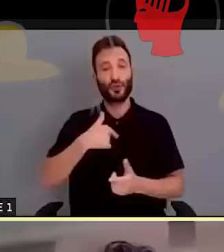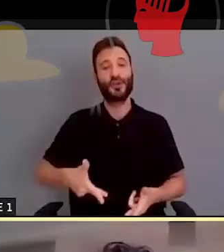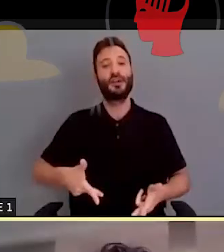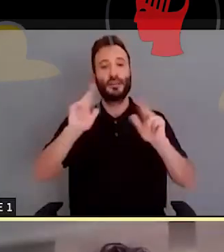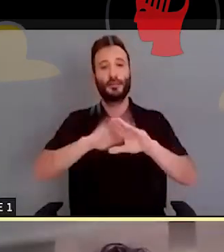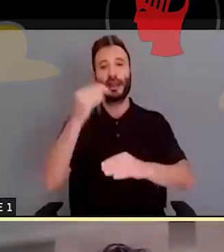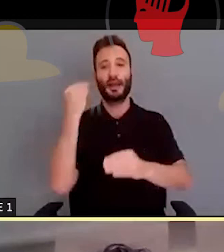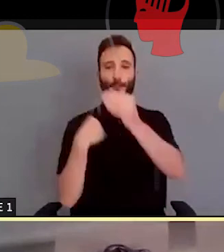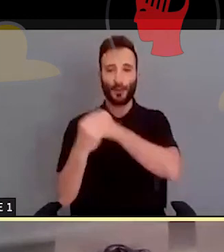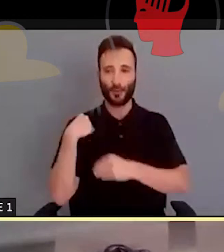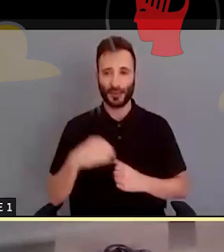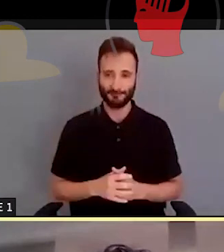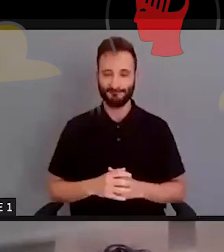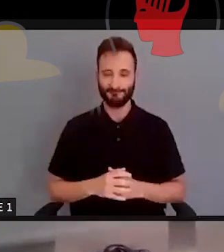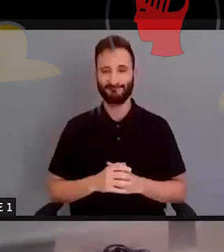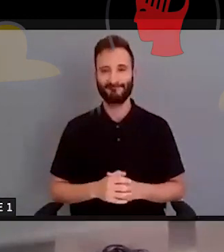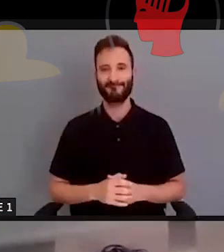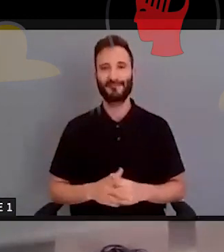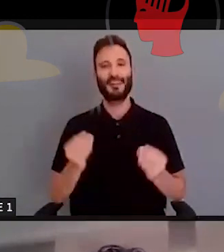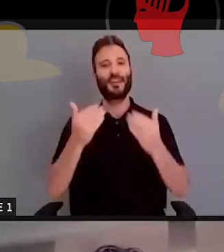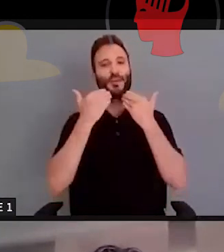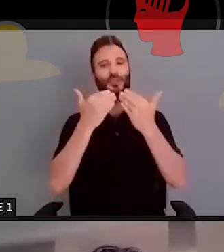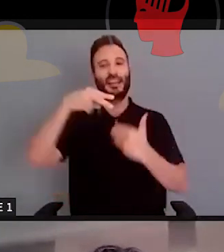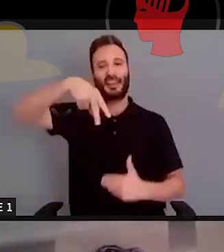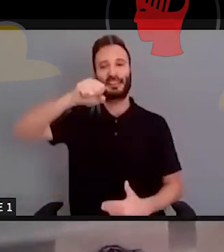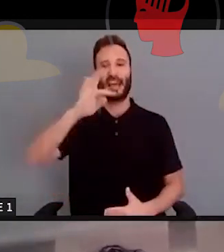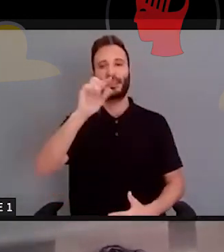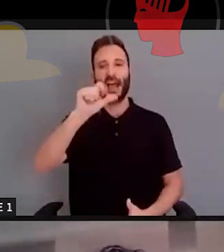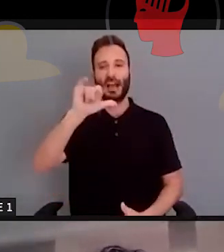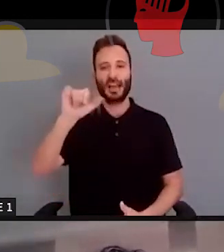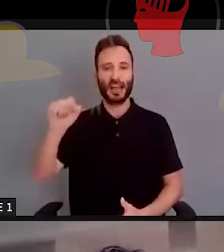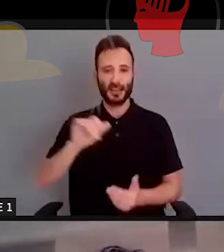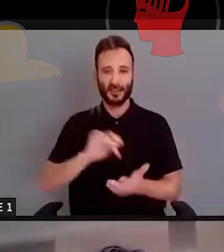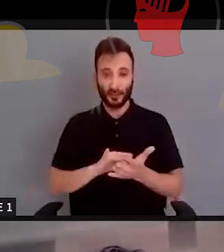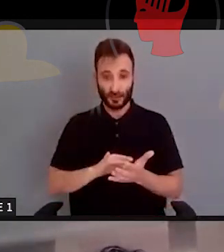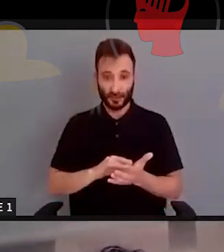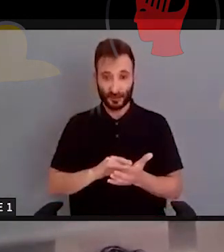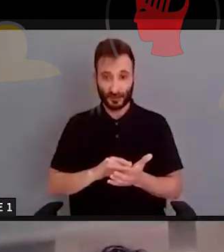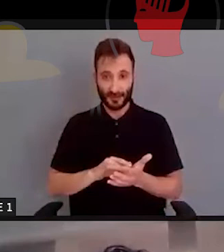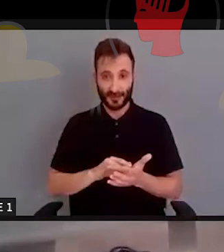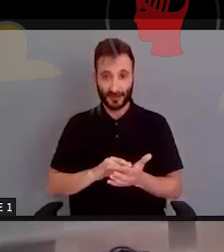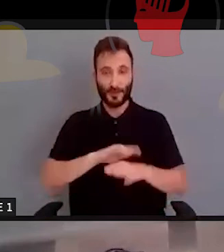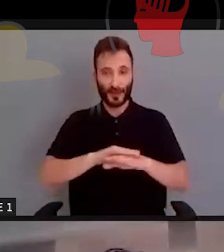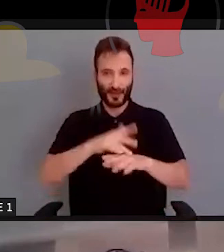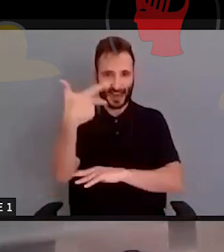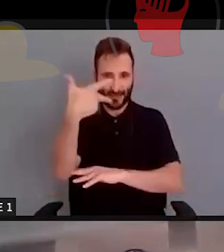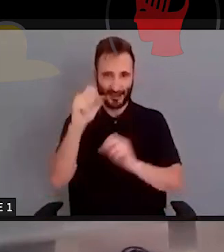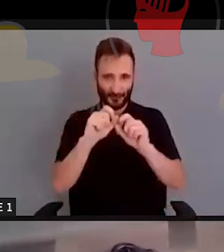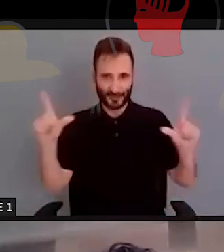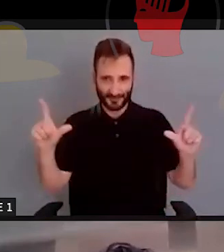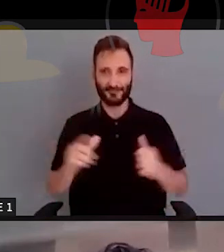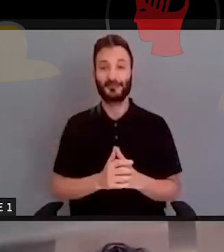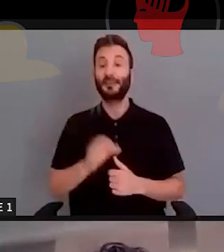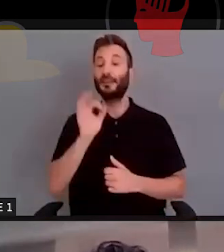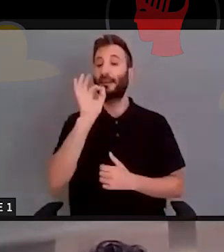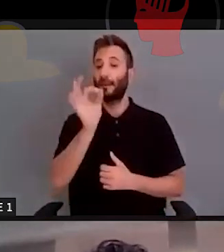pregunta. Muchas gracias, Natalia. La verdad es que no nos podías... Uy, perdona, que no tengo la cámara puesta. Ahora sí. La verdad